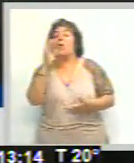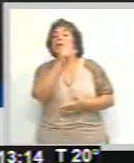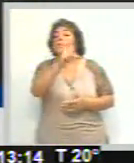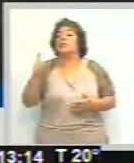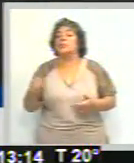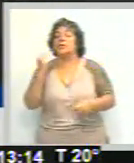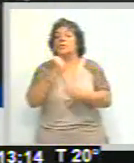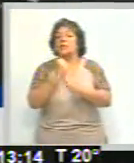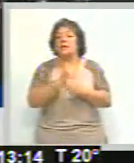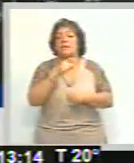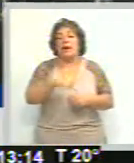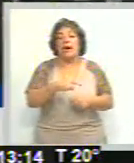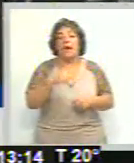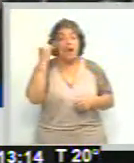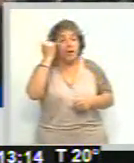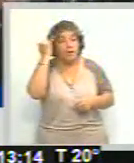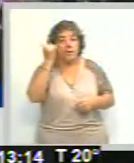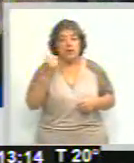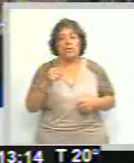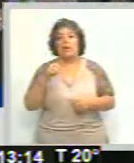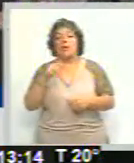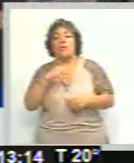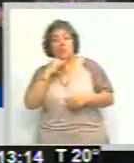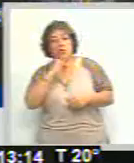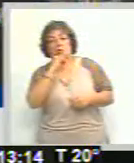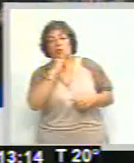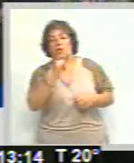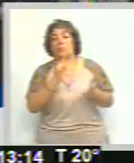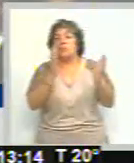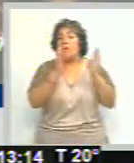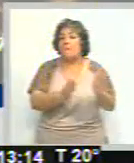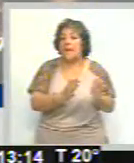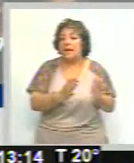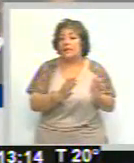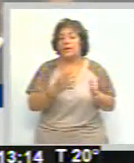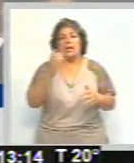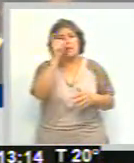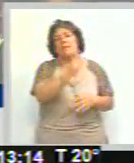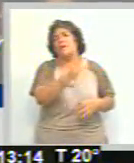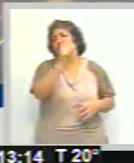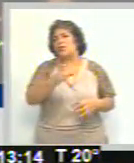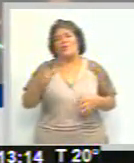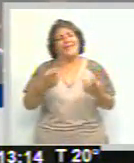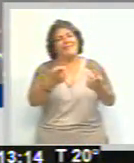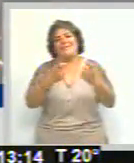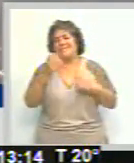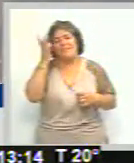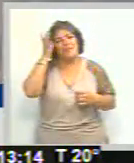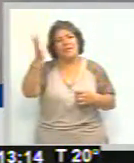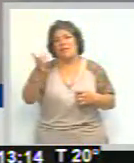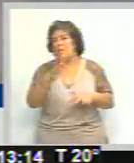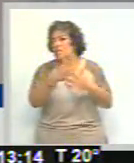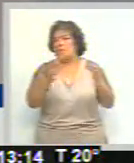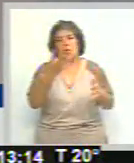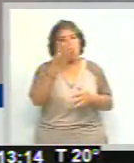documental? Mirá, el documental, como te comentaba, tiene una parte de ficción que requiere de mucha gente y básicamente son unas